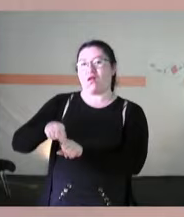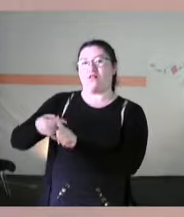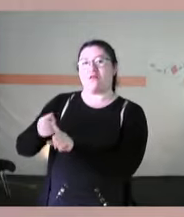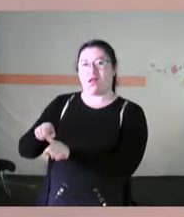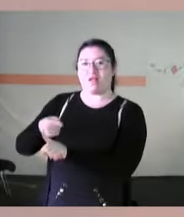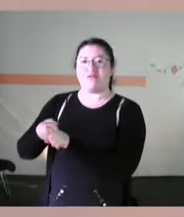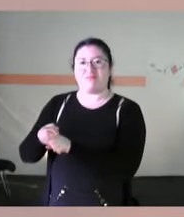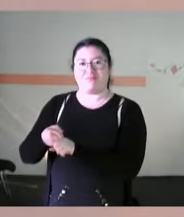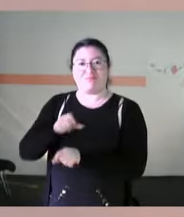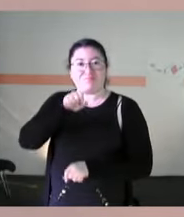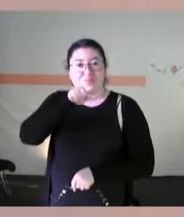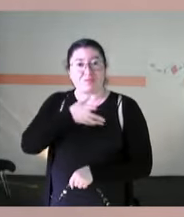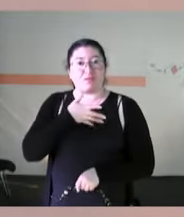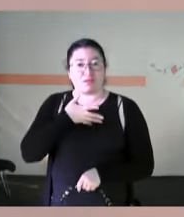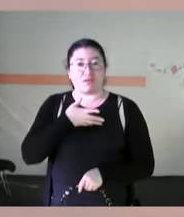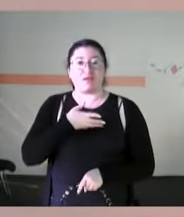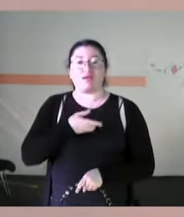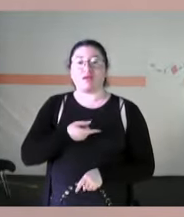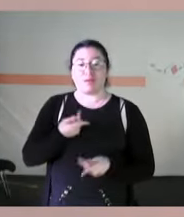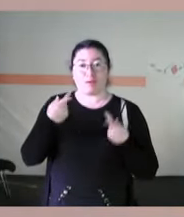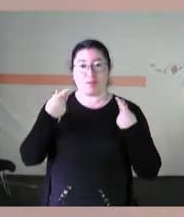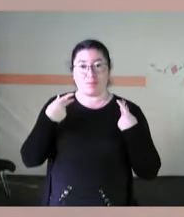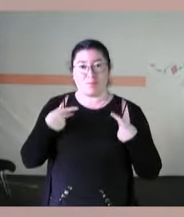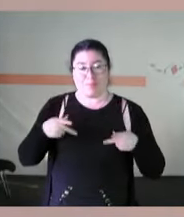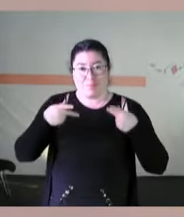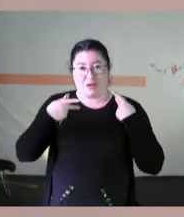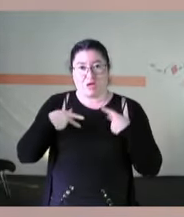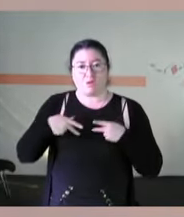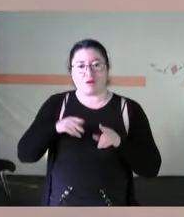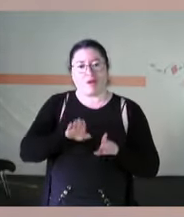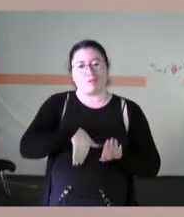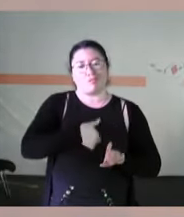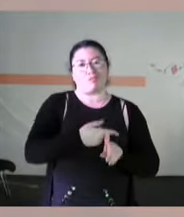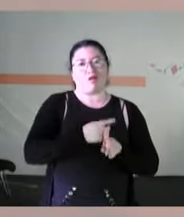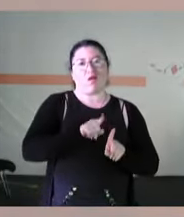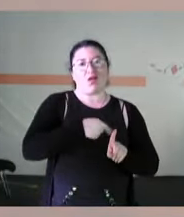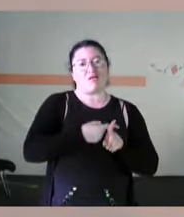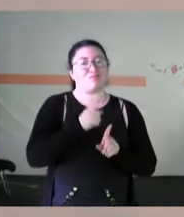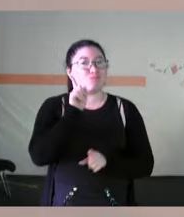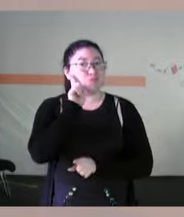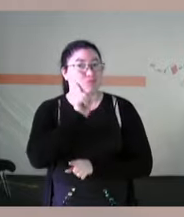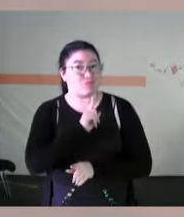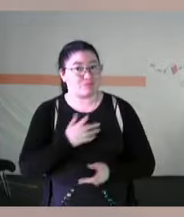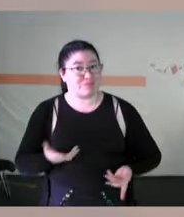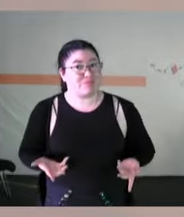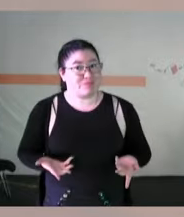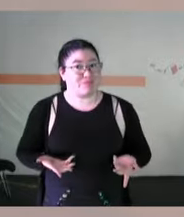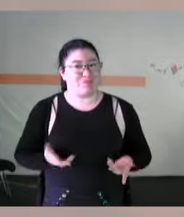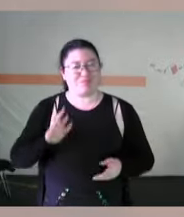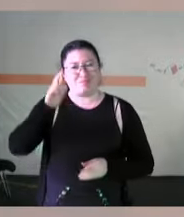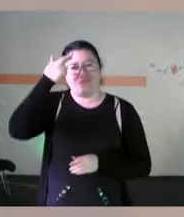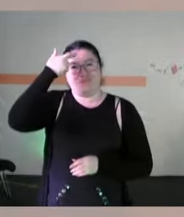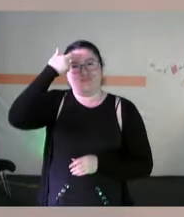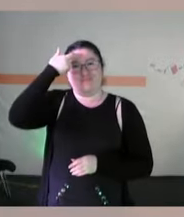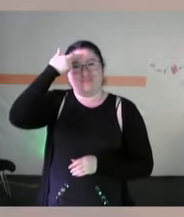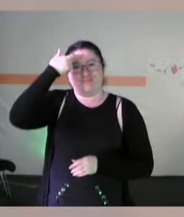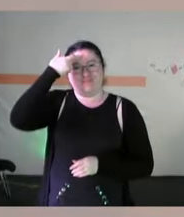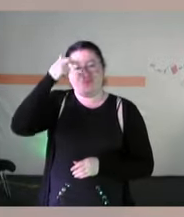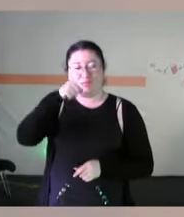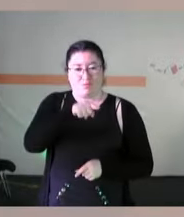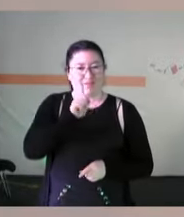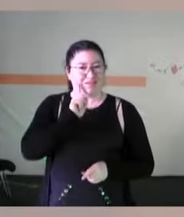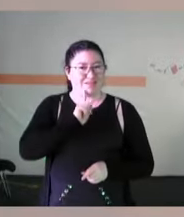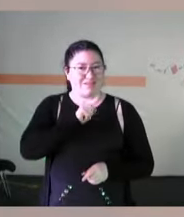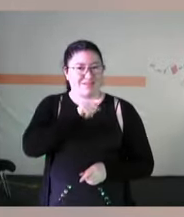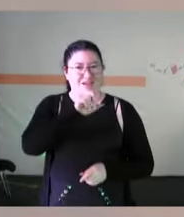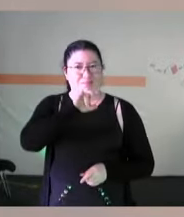pedófilo. No sé si se acuerdan. Pero una de las remedios era una niña y muere